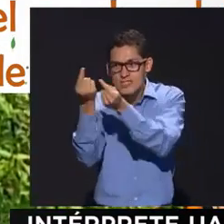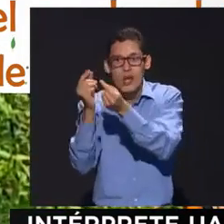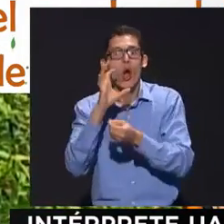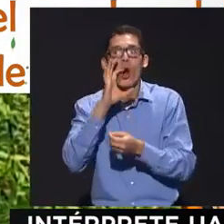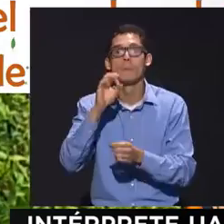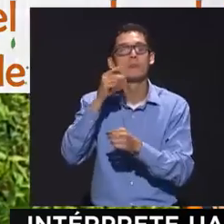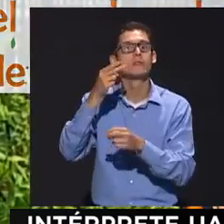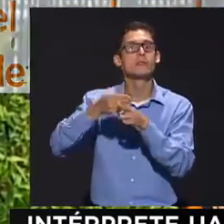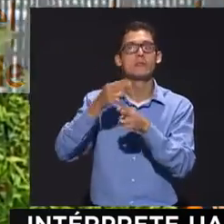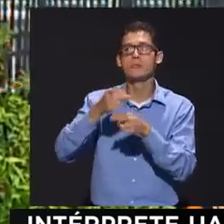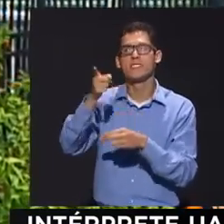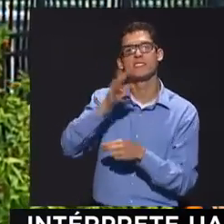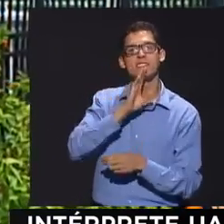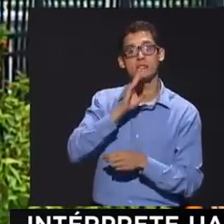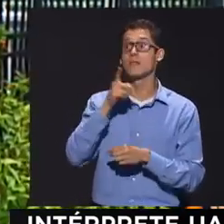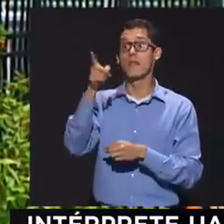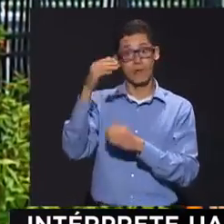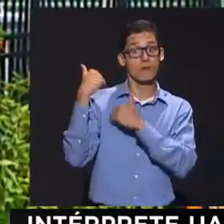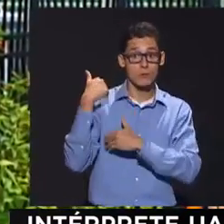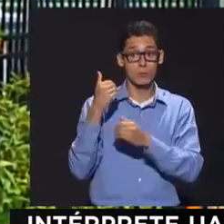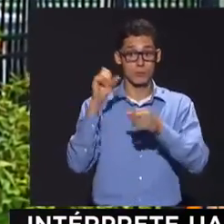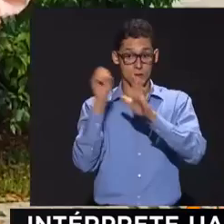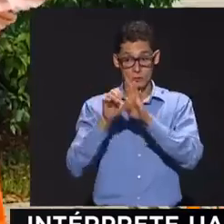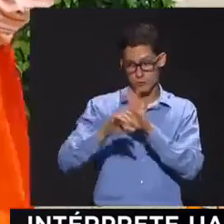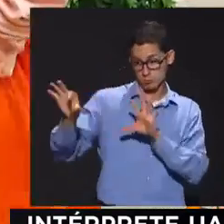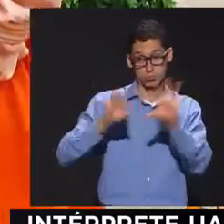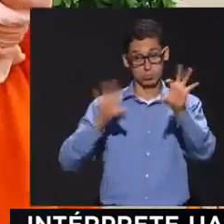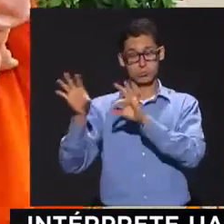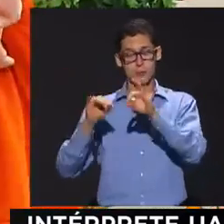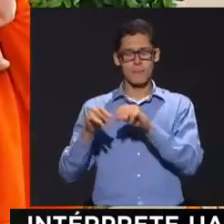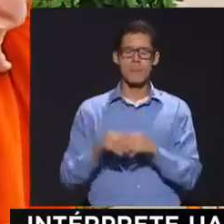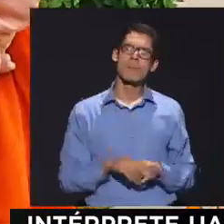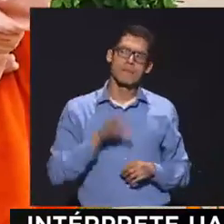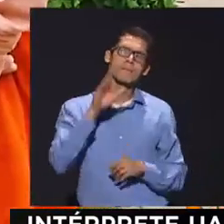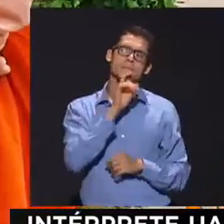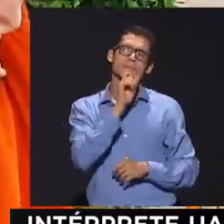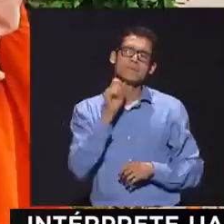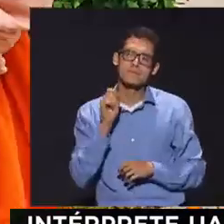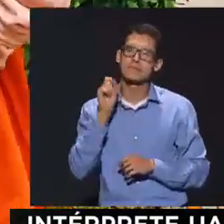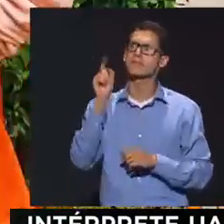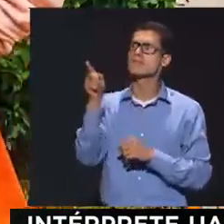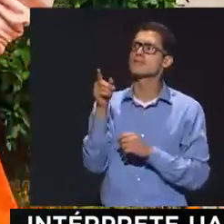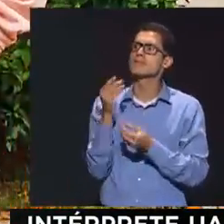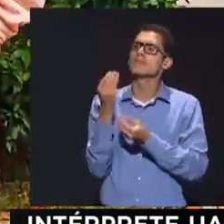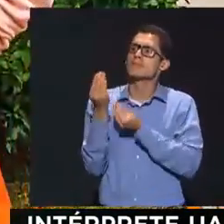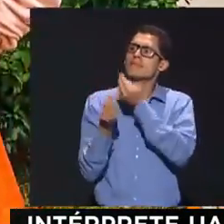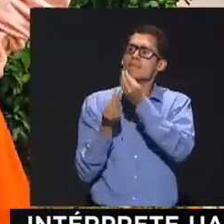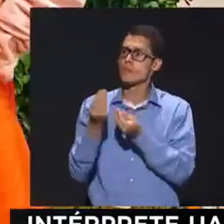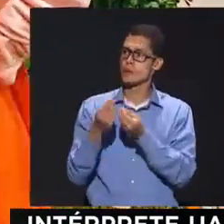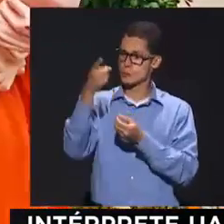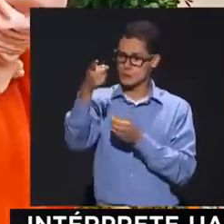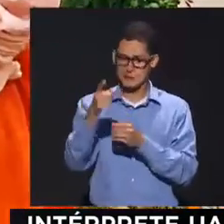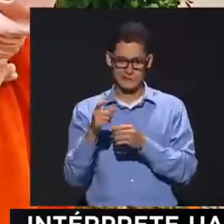por cada zona hay un reciclador distinto muy bien don héctor ahora cuéntenos cómo podemos ayudar para facilitar su